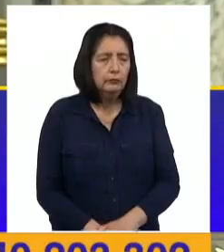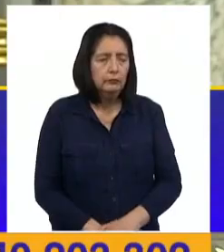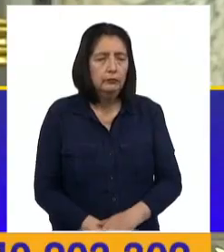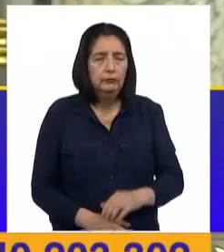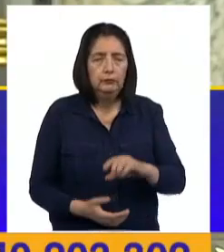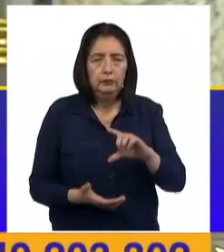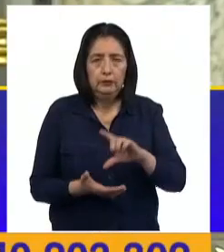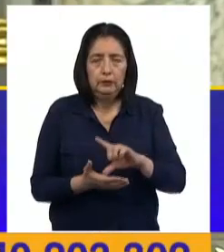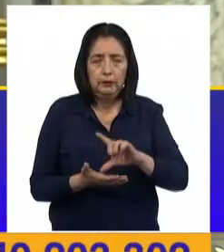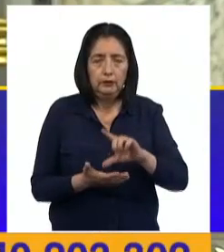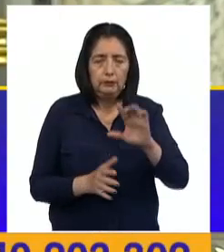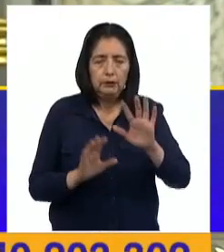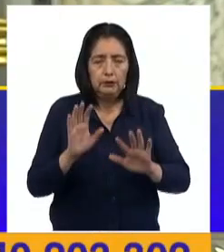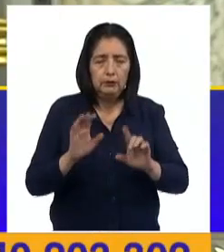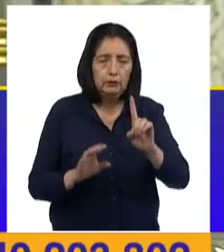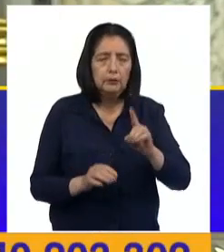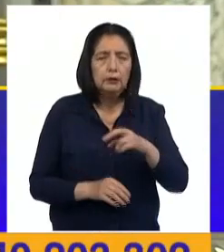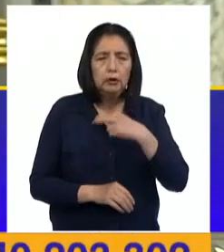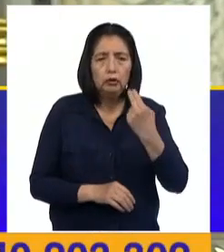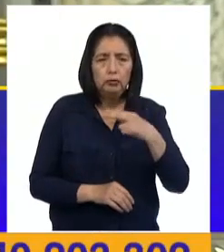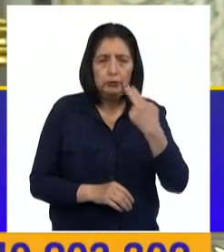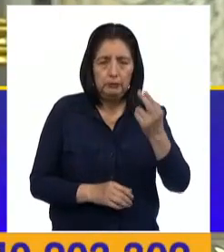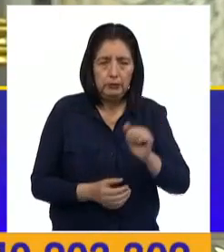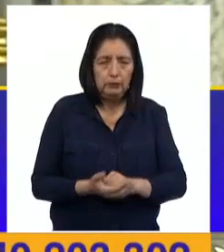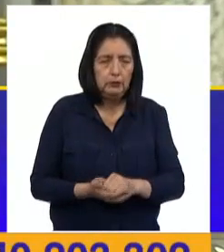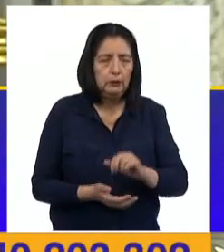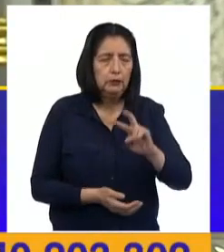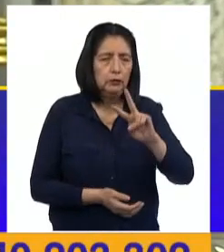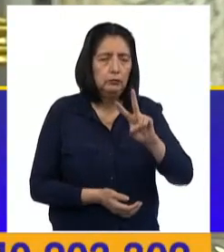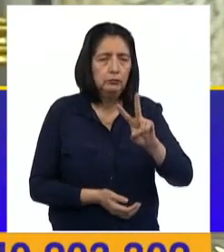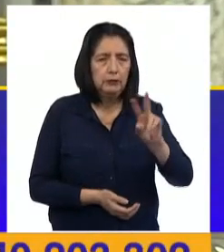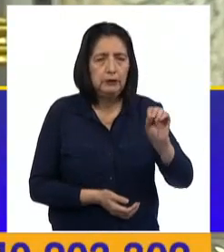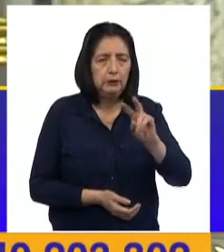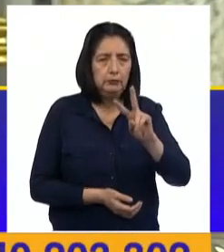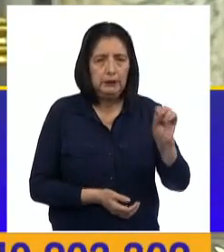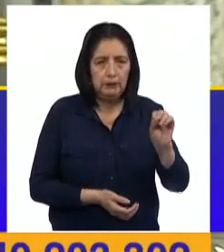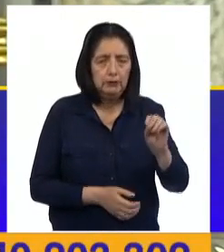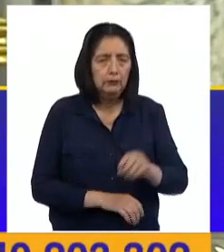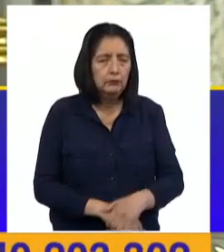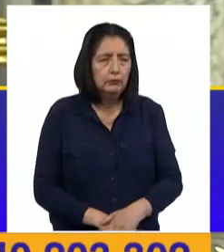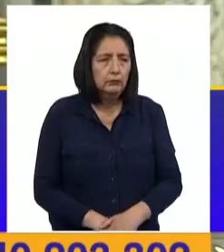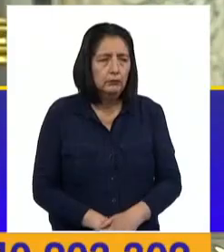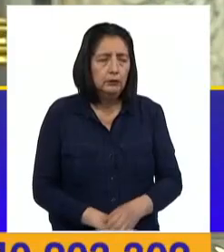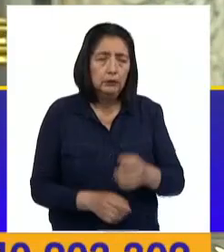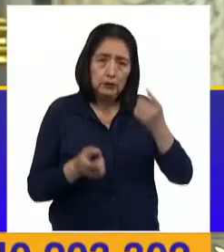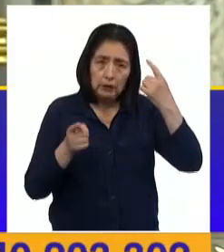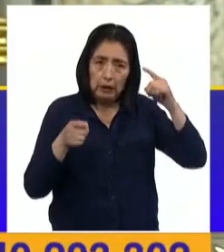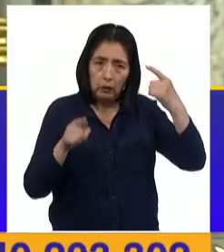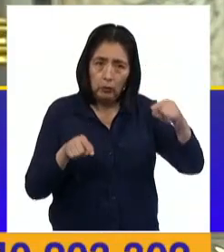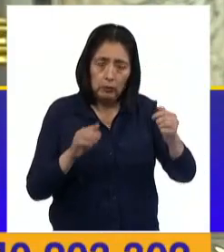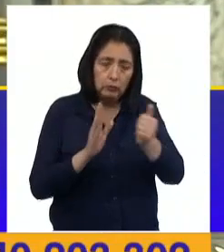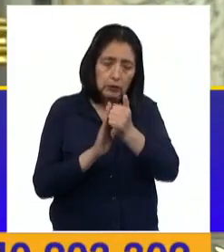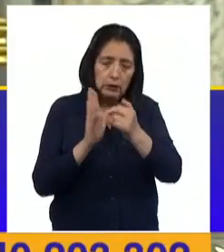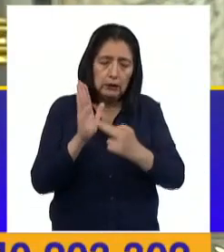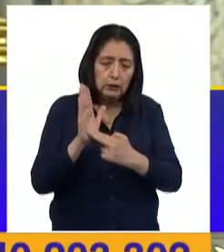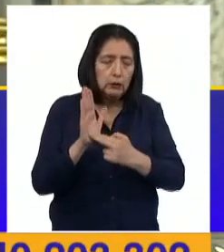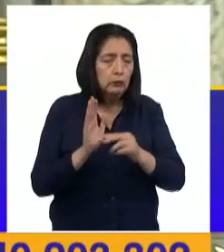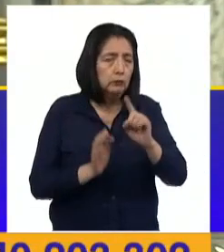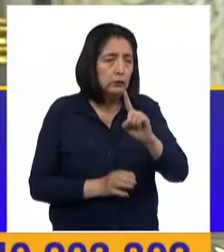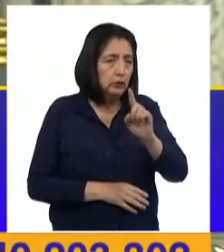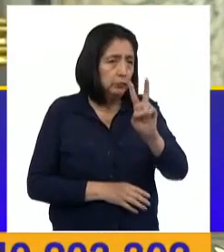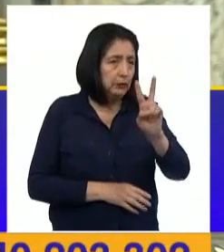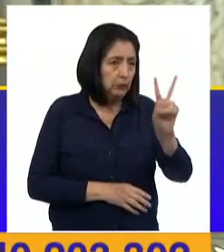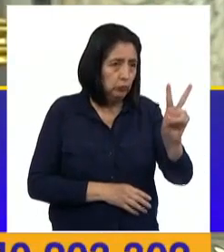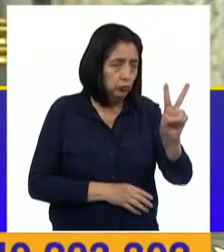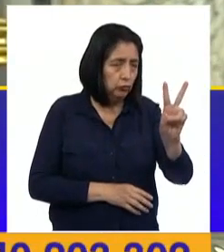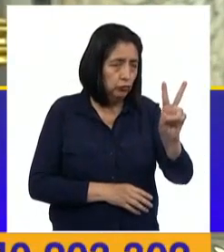Lima, 11 de noviembre de 2020, de conformidad con el artículo